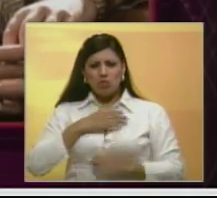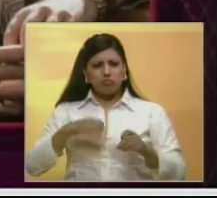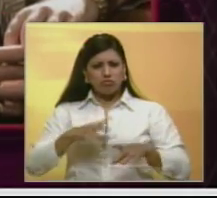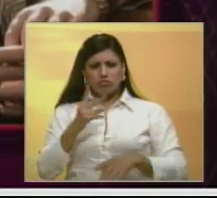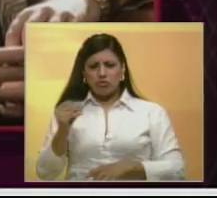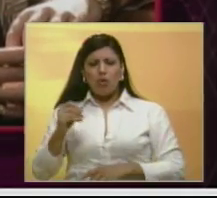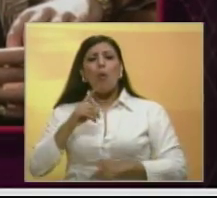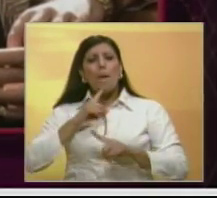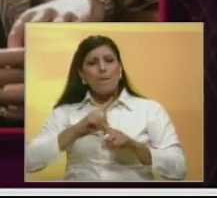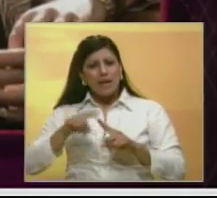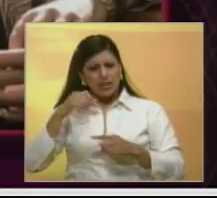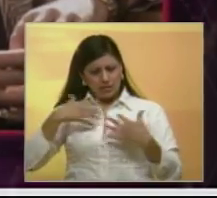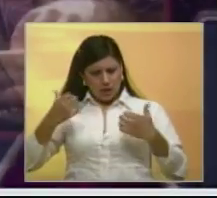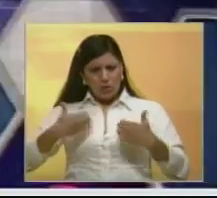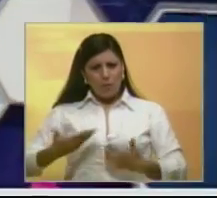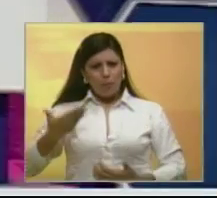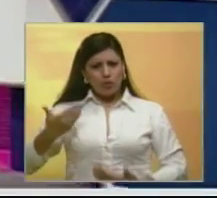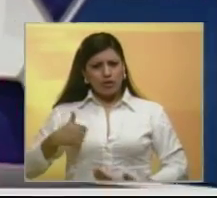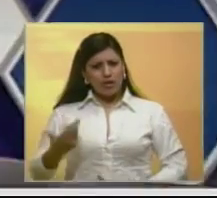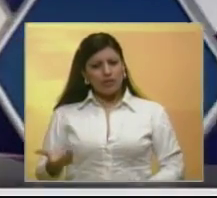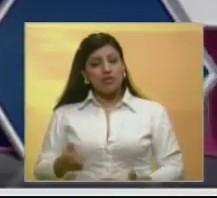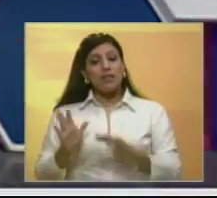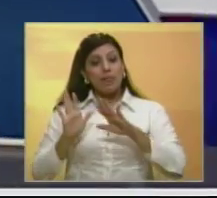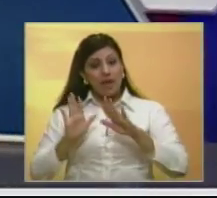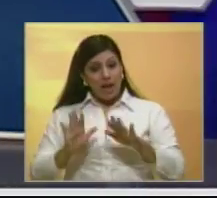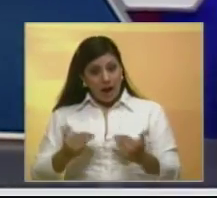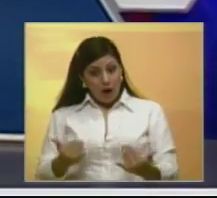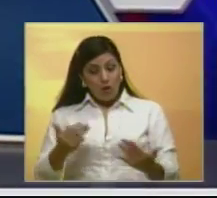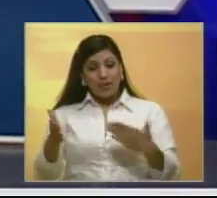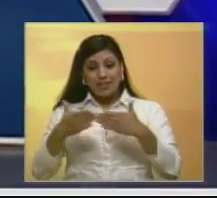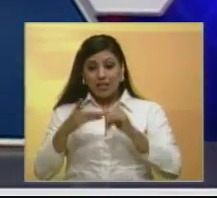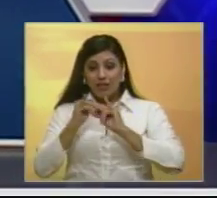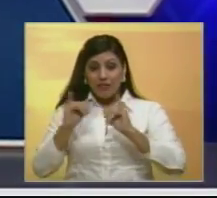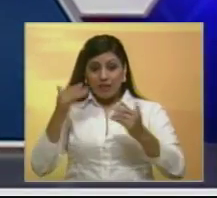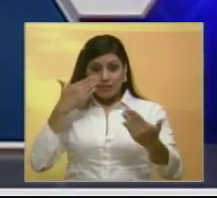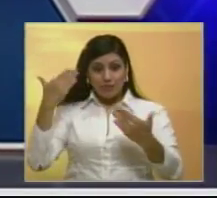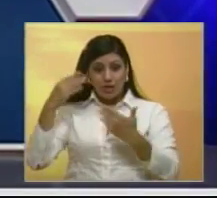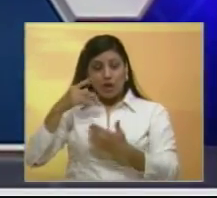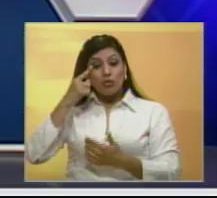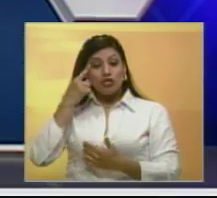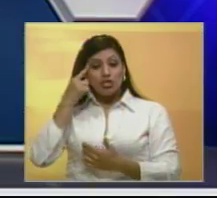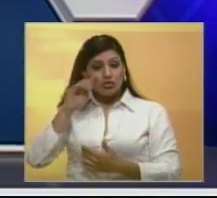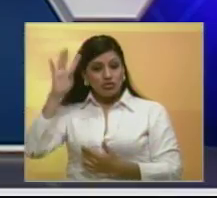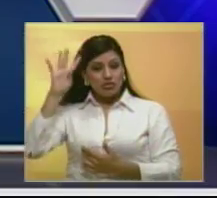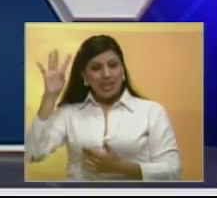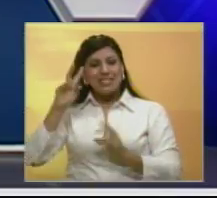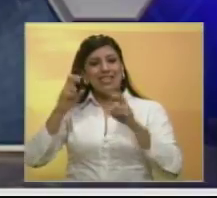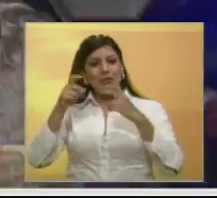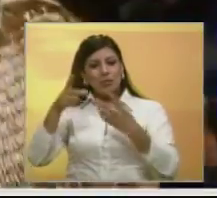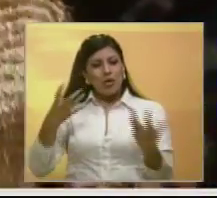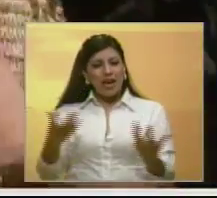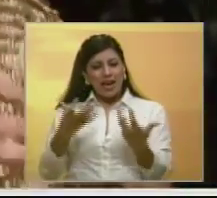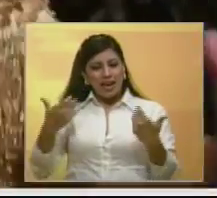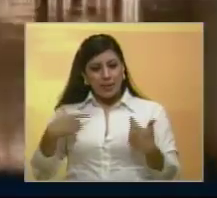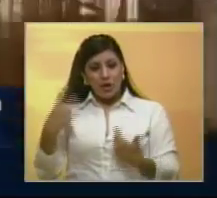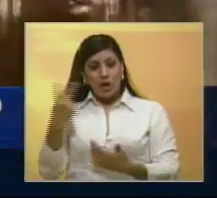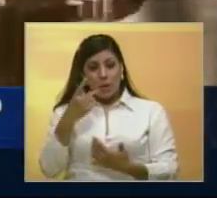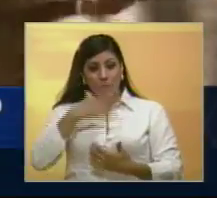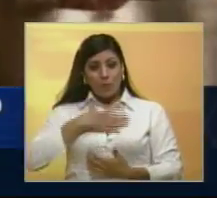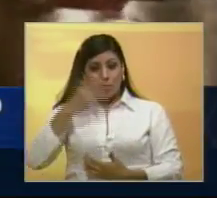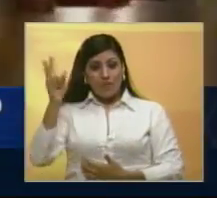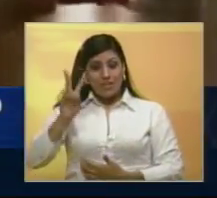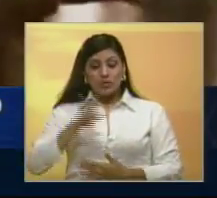que debía pensar en su salud. Y cerramos con Chino y Nacho, que llegaron a Hollywood con su tema Tú me quemas. El dúo